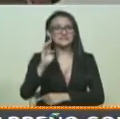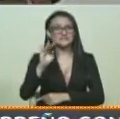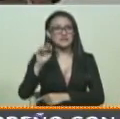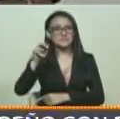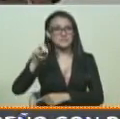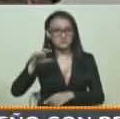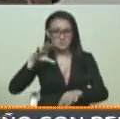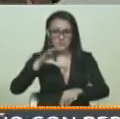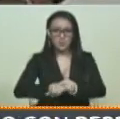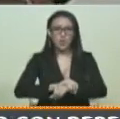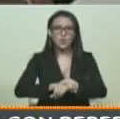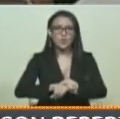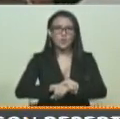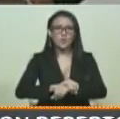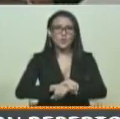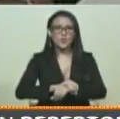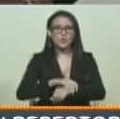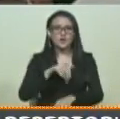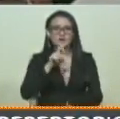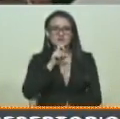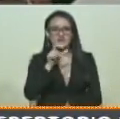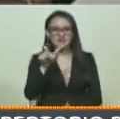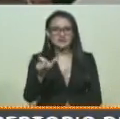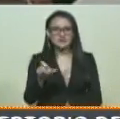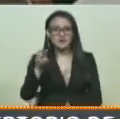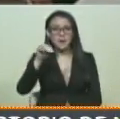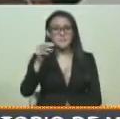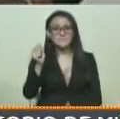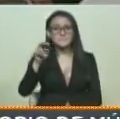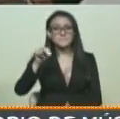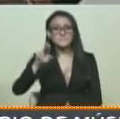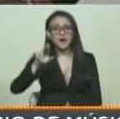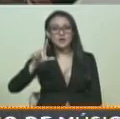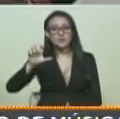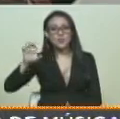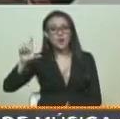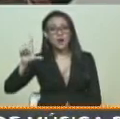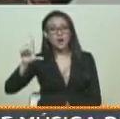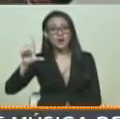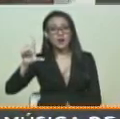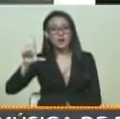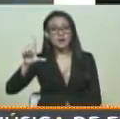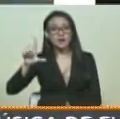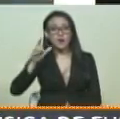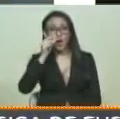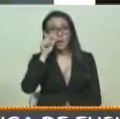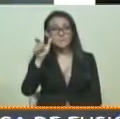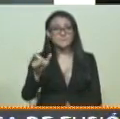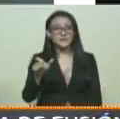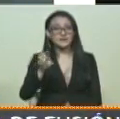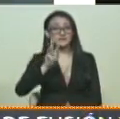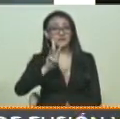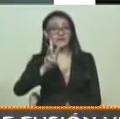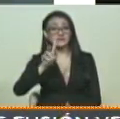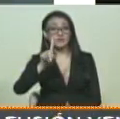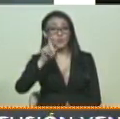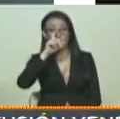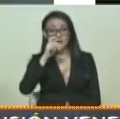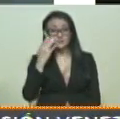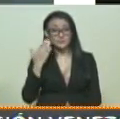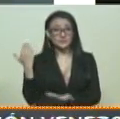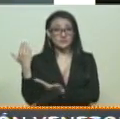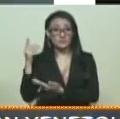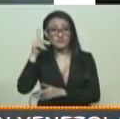capturó al ciudadano Manuel Bernardo Chacín Díaz, de 31 años de edad. Aquí